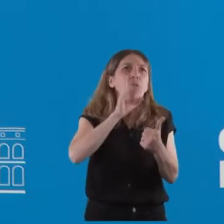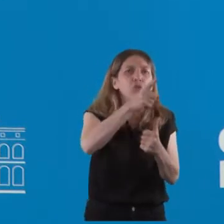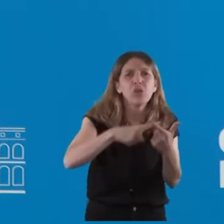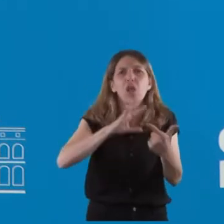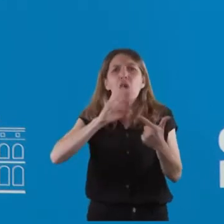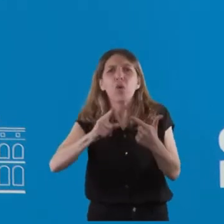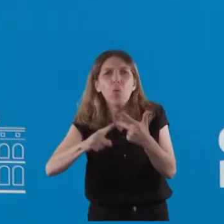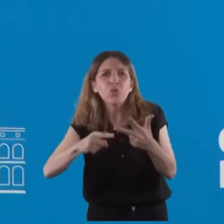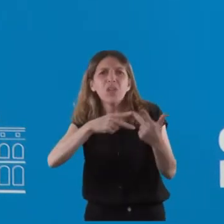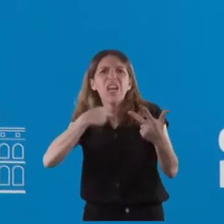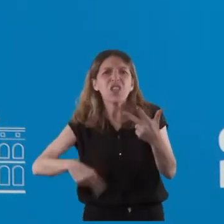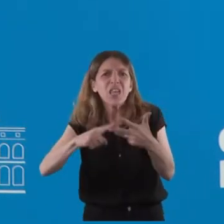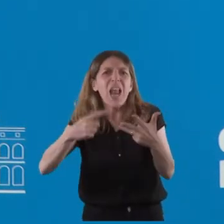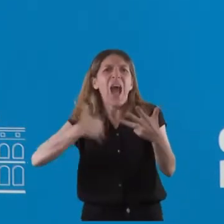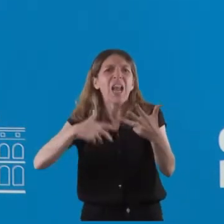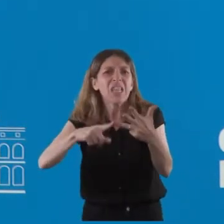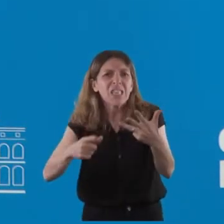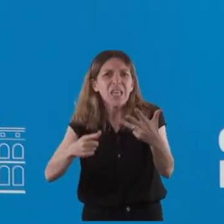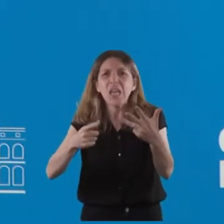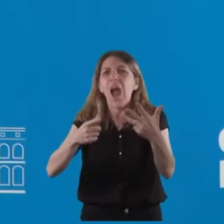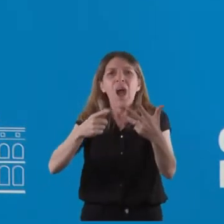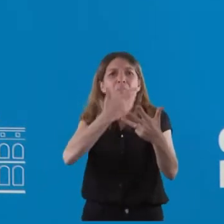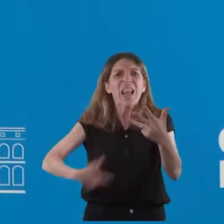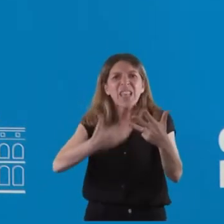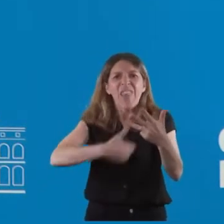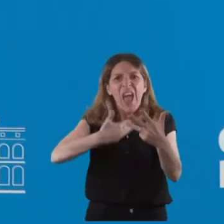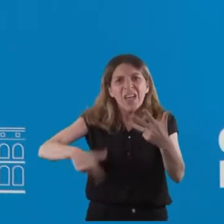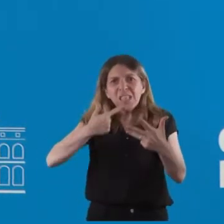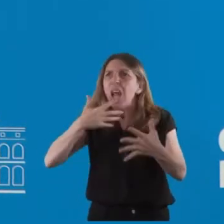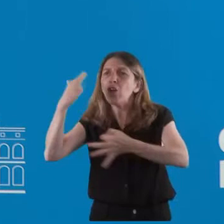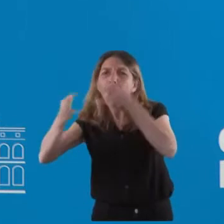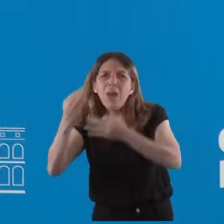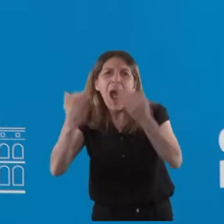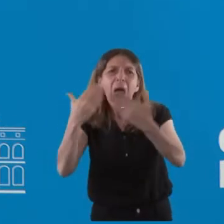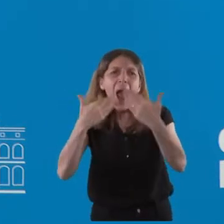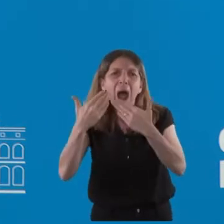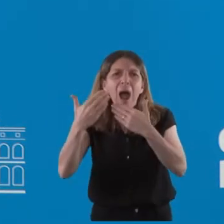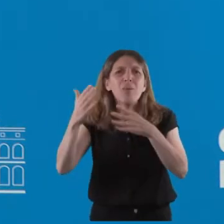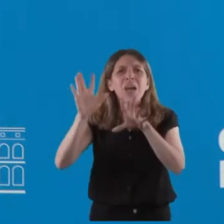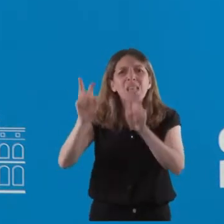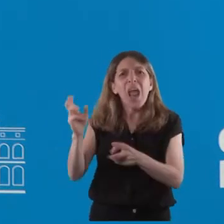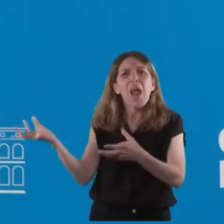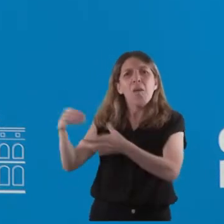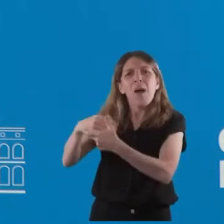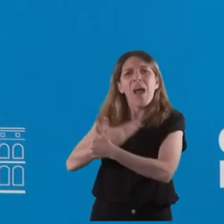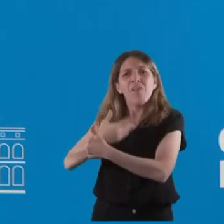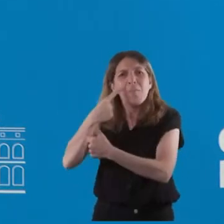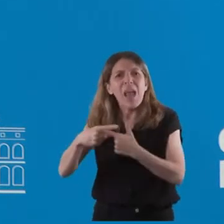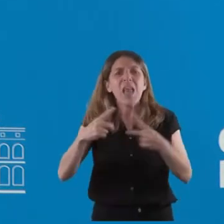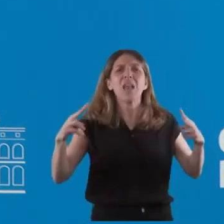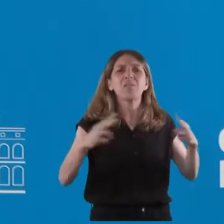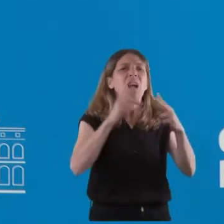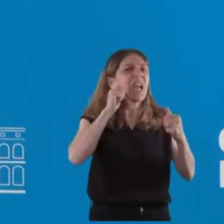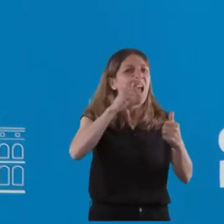rusia china argentina conversan dialogan en el marco del al internacional en el marco del g20 en el